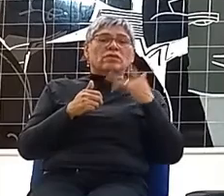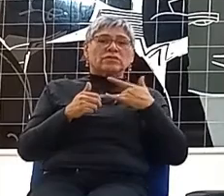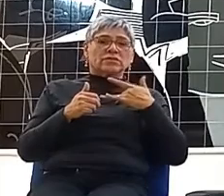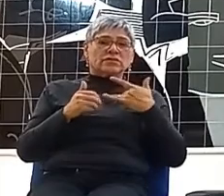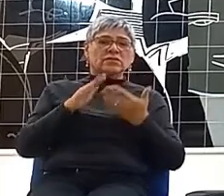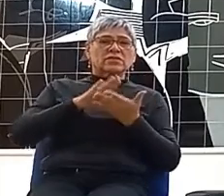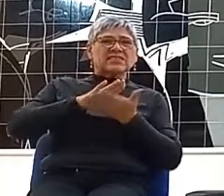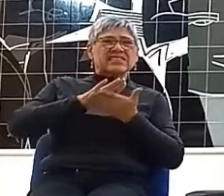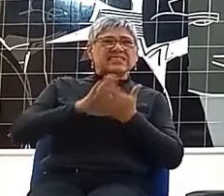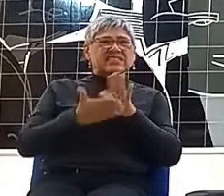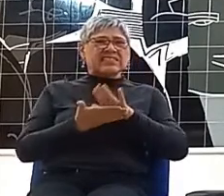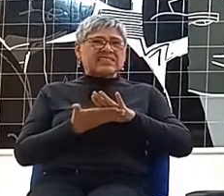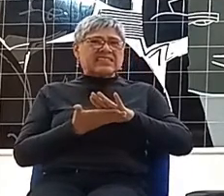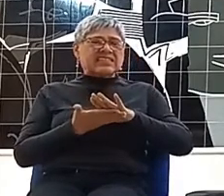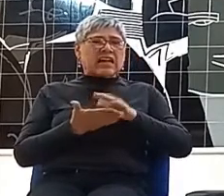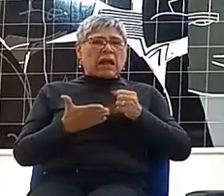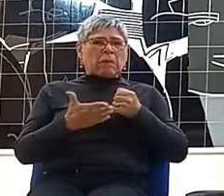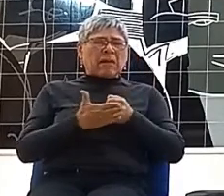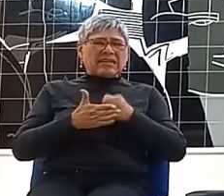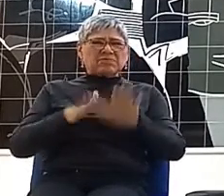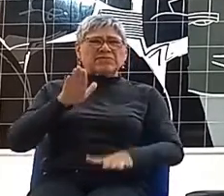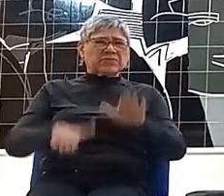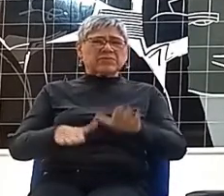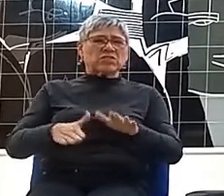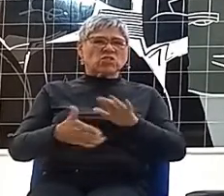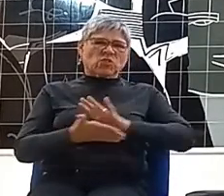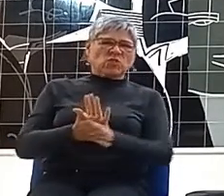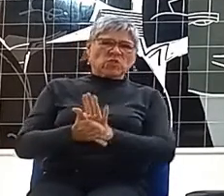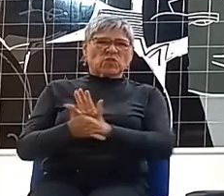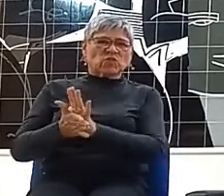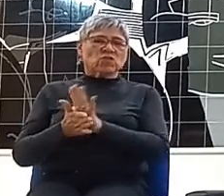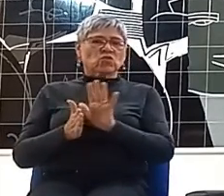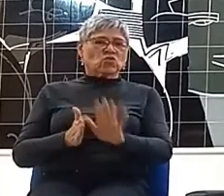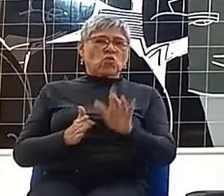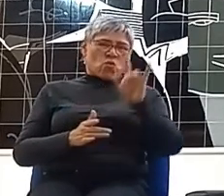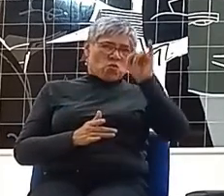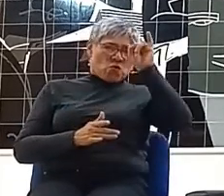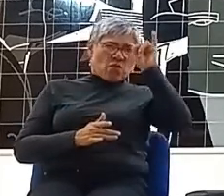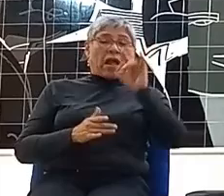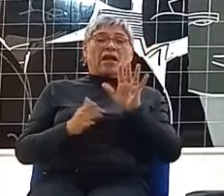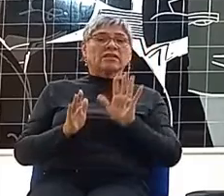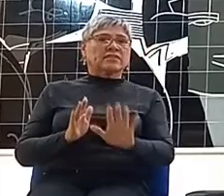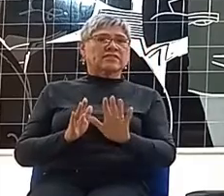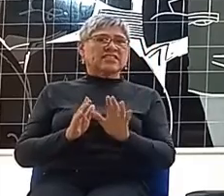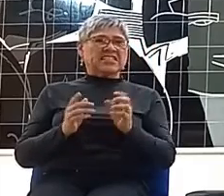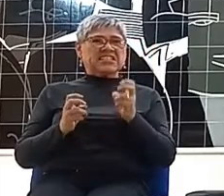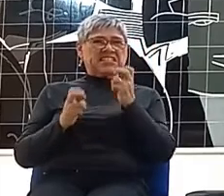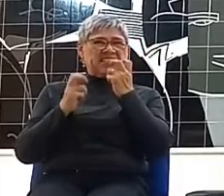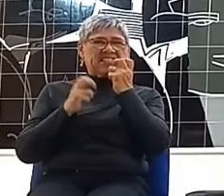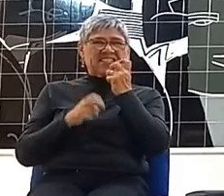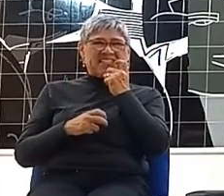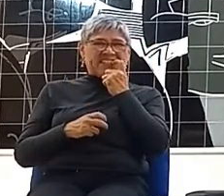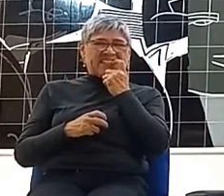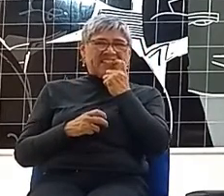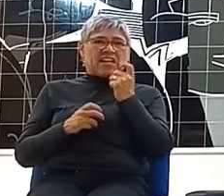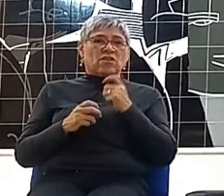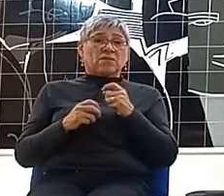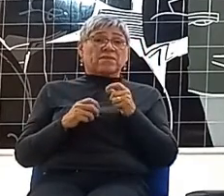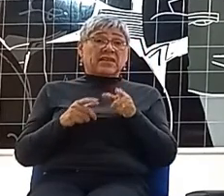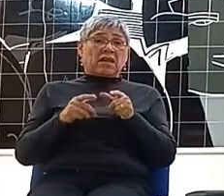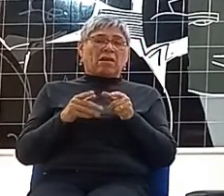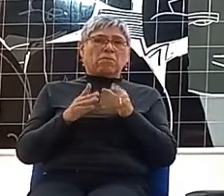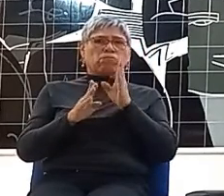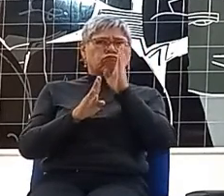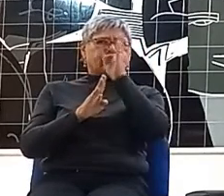de asfalto, atropellan demonios de hierro y se persignan. Señalados como los